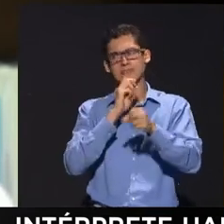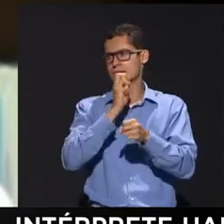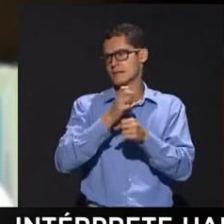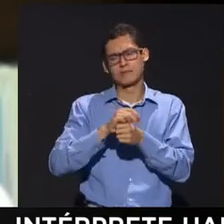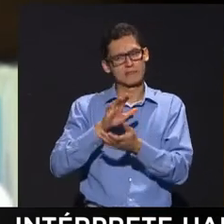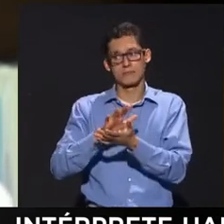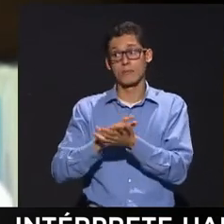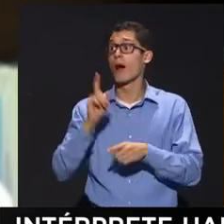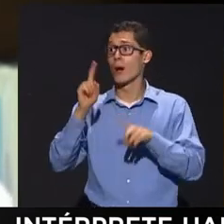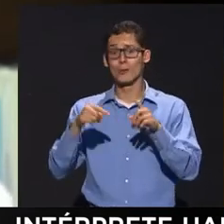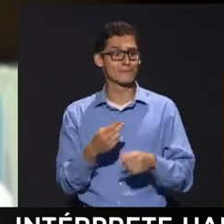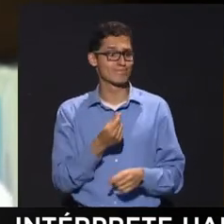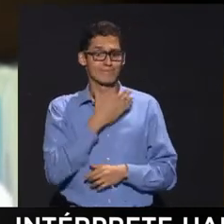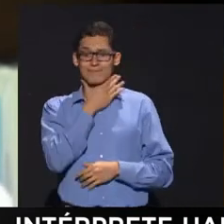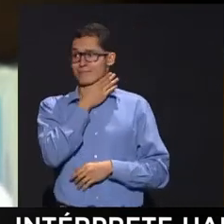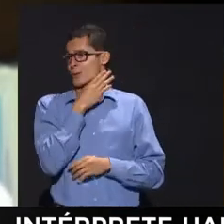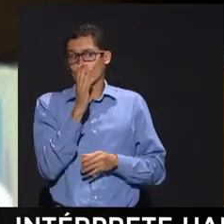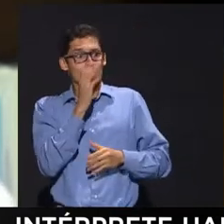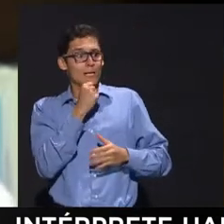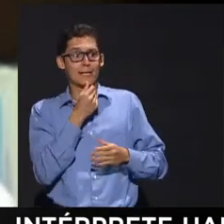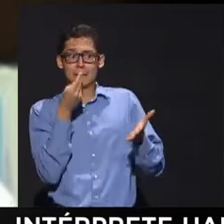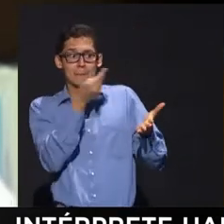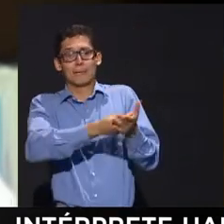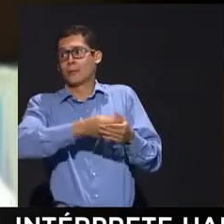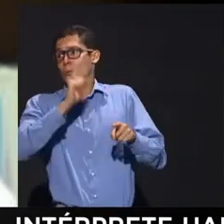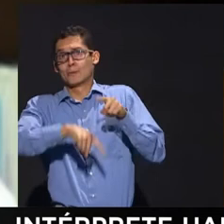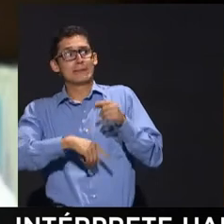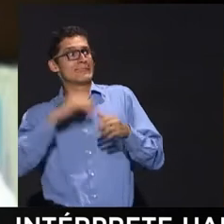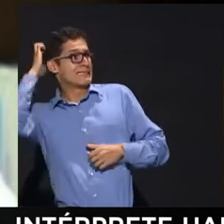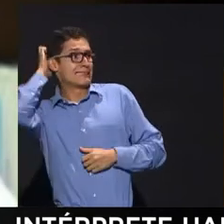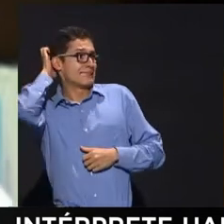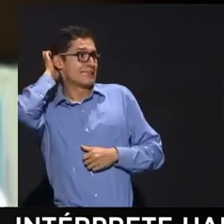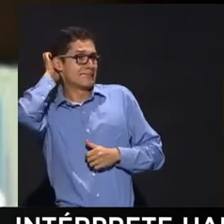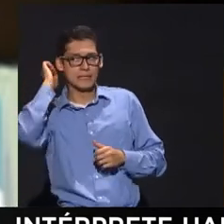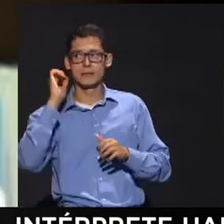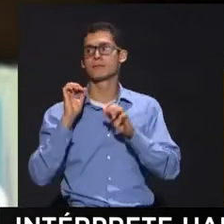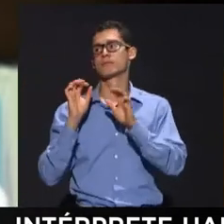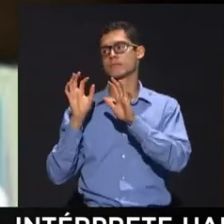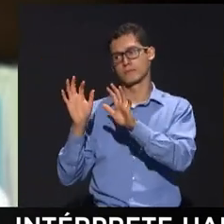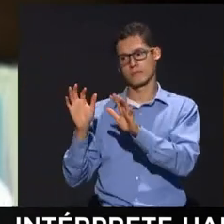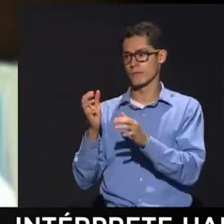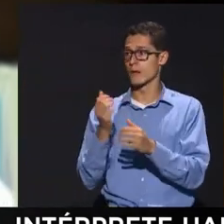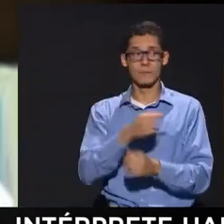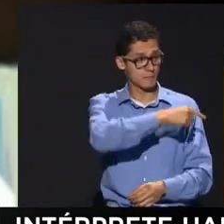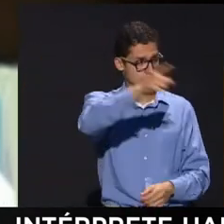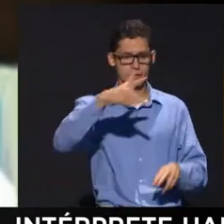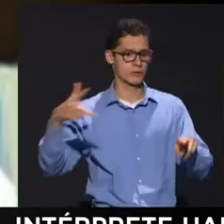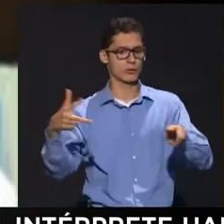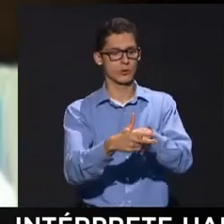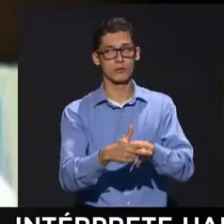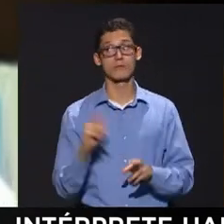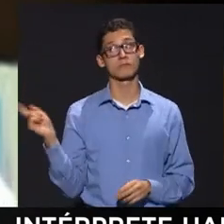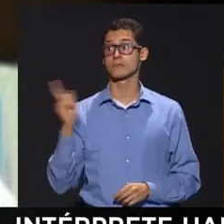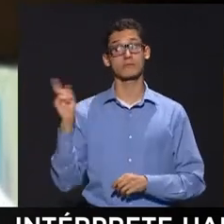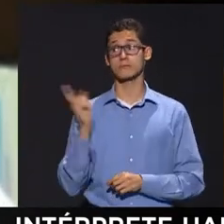está suspendiendo el servicio. Al contrario, si no pueden pagar, automáticamente se les financian los servicios hasta por